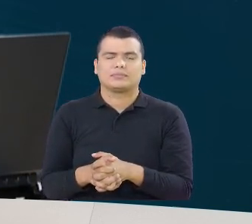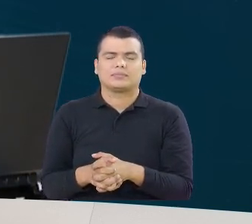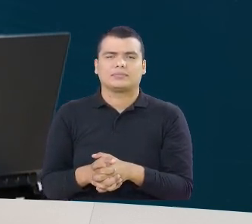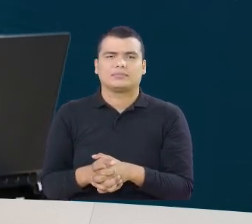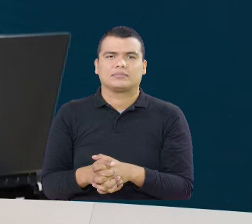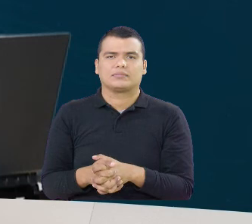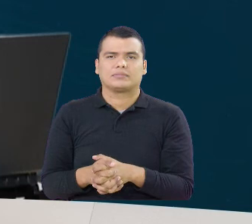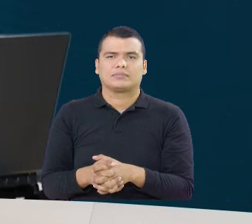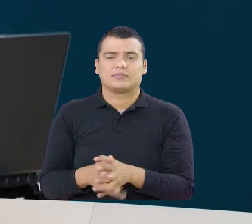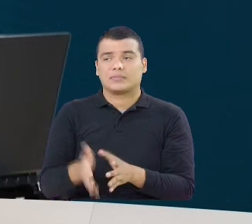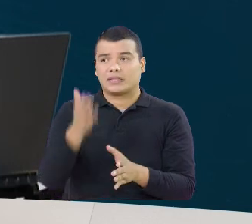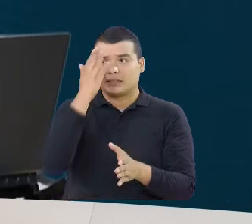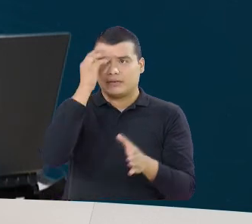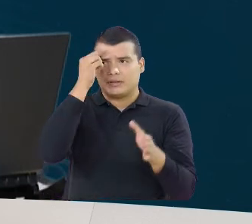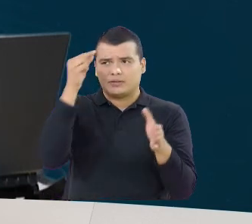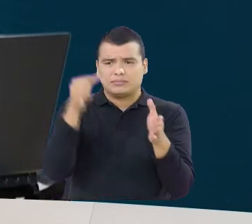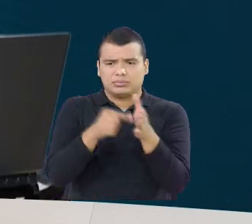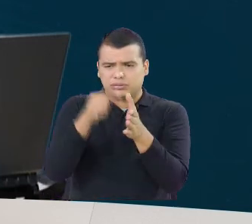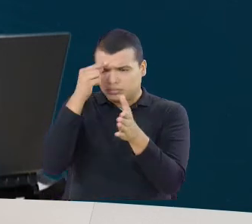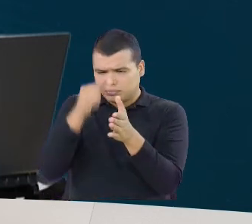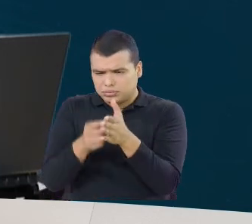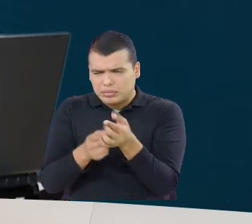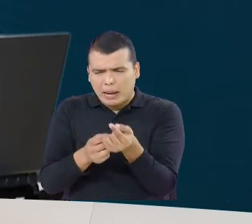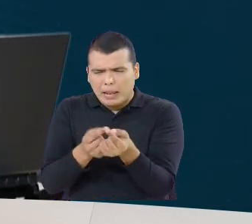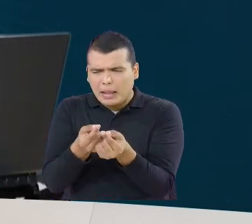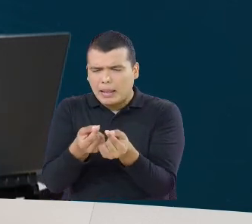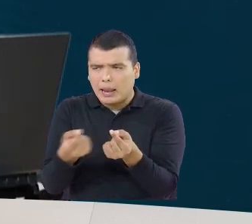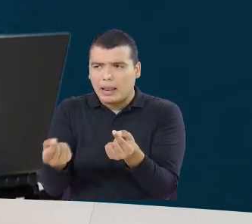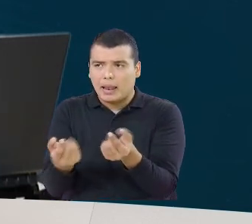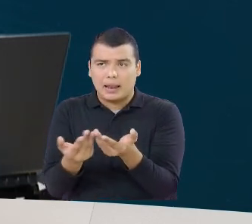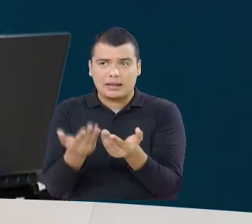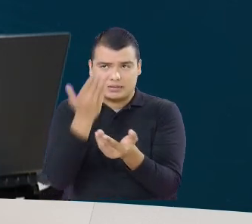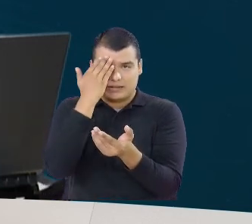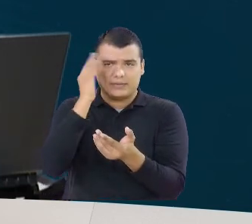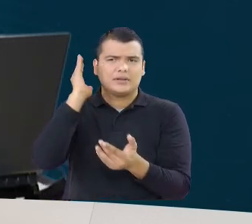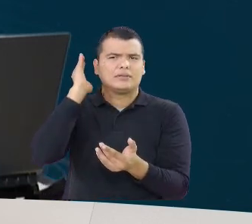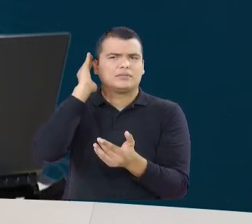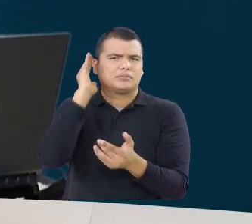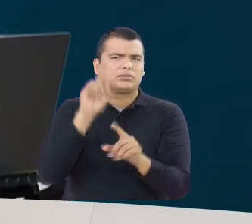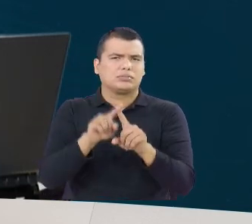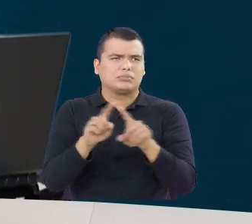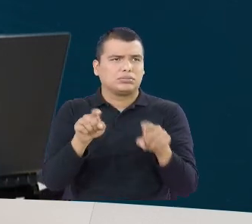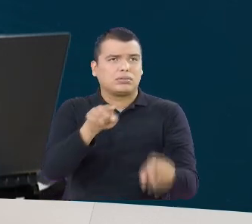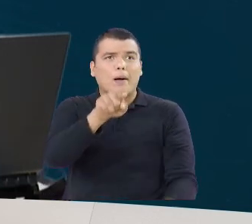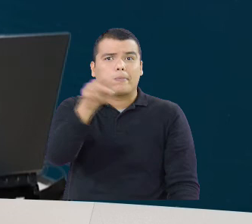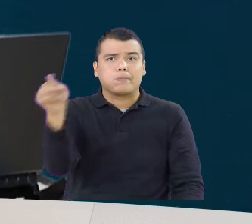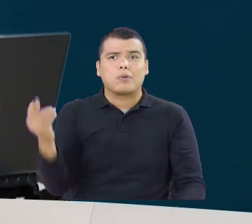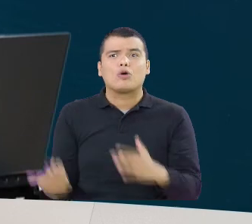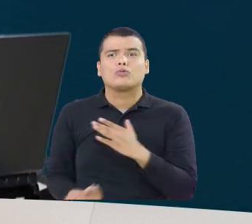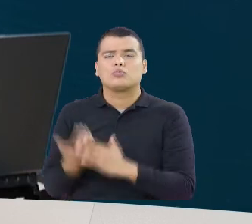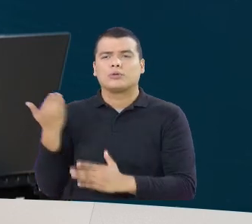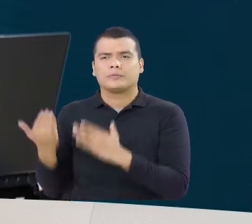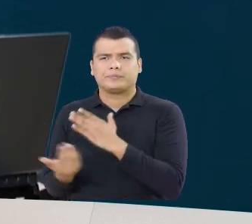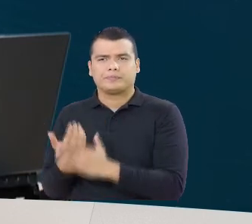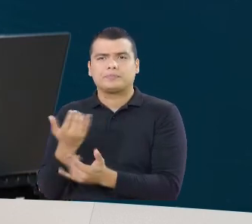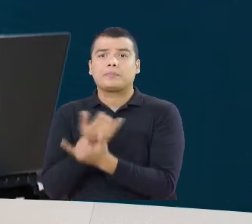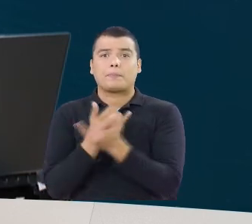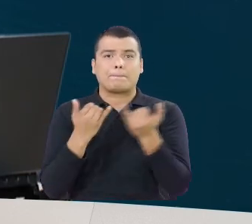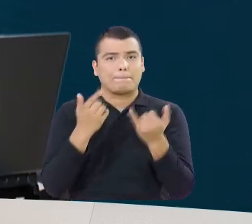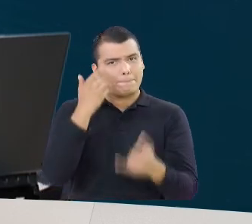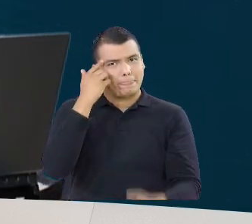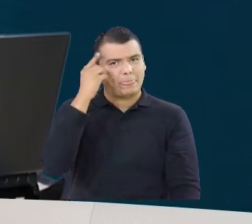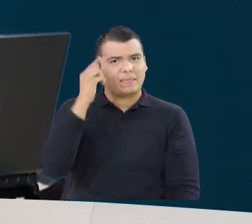la cantidad de chips que caben por milímetro cuadrado. Por ejemplo, la tecnología de los celulares que viene ahora, dicen que es una tecnología de